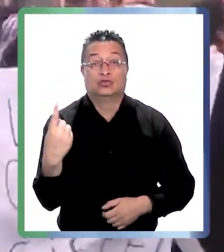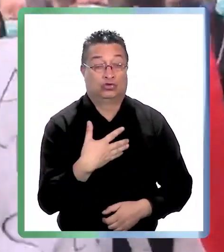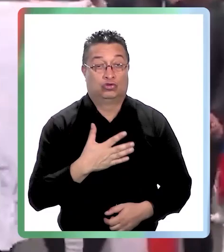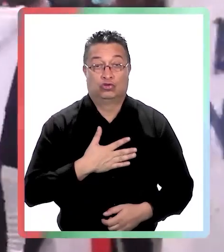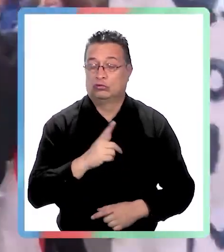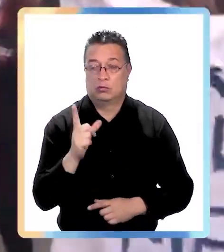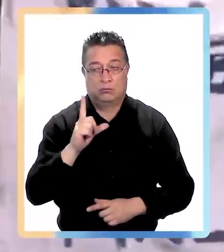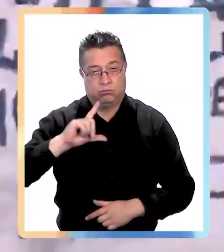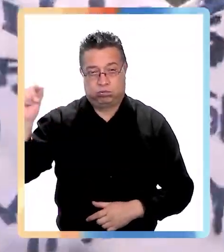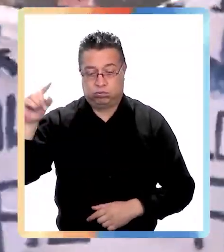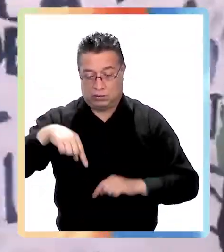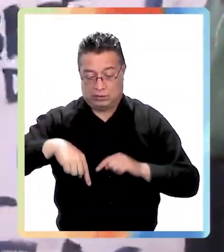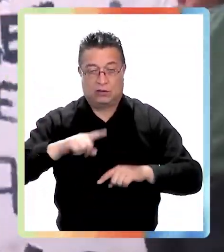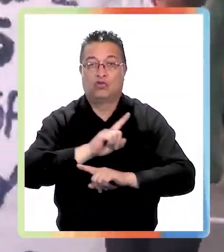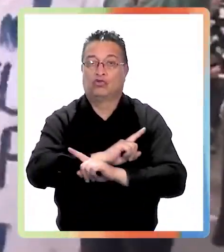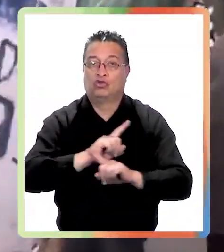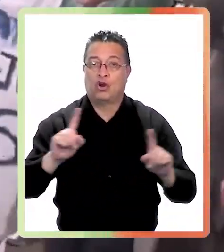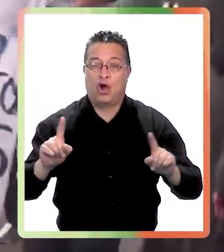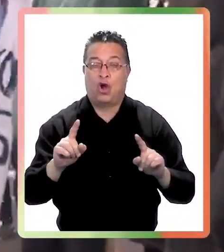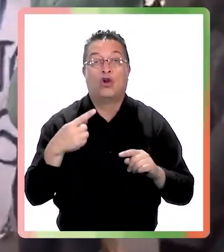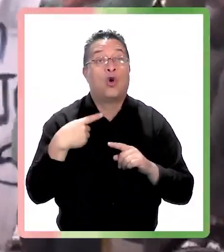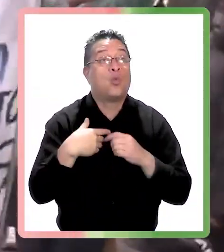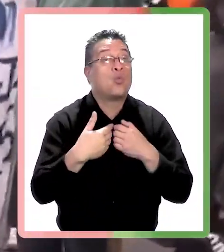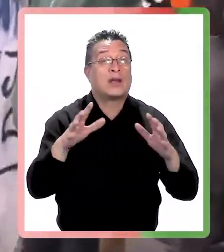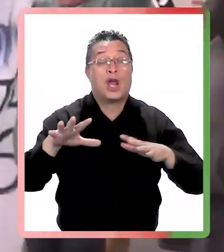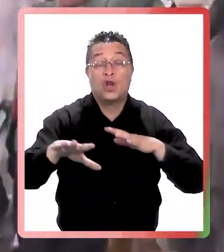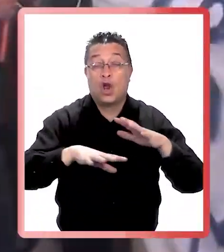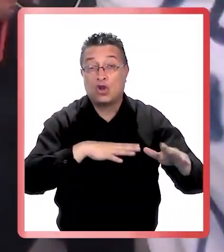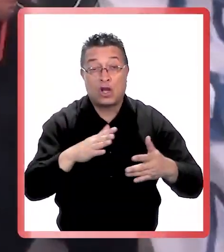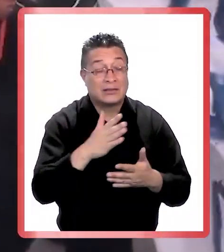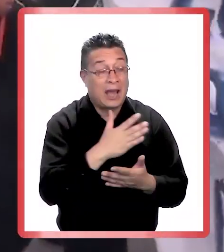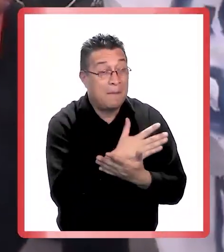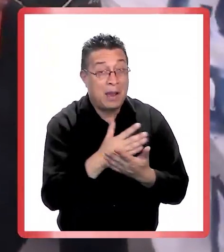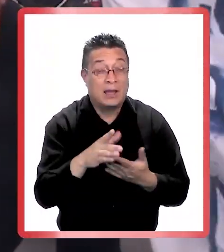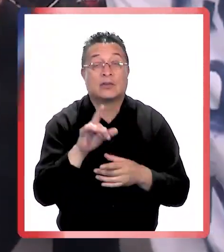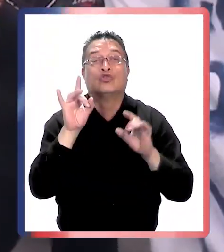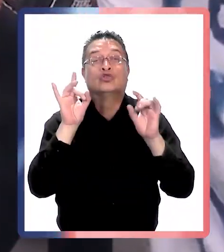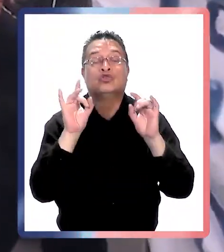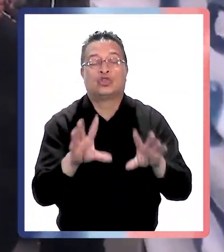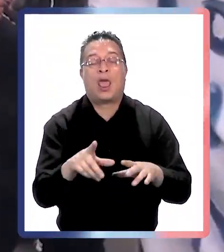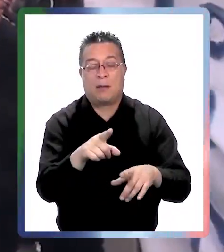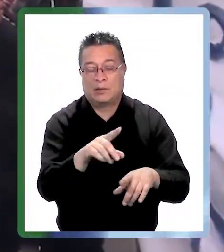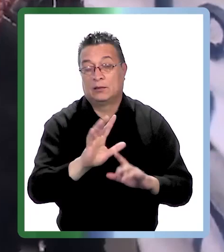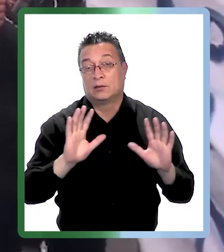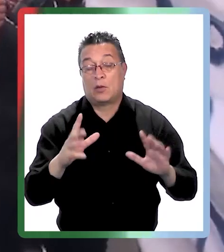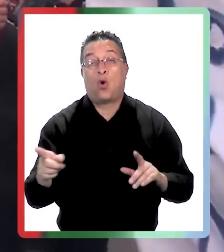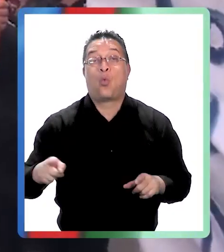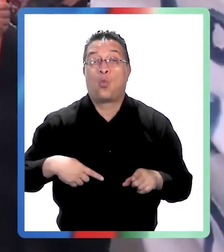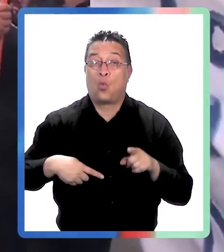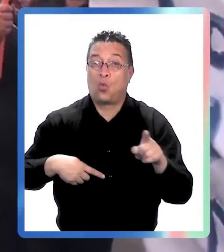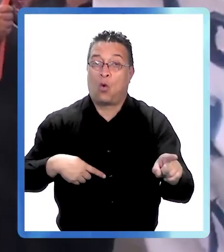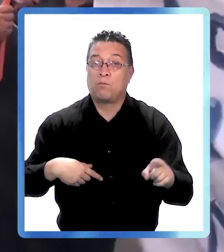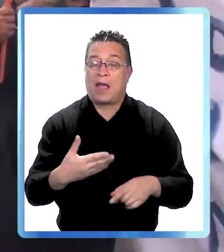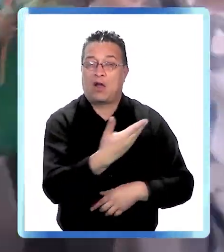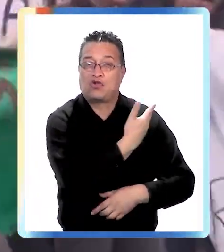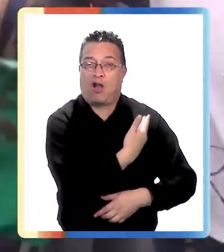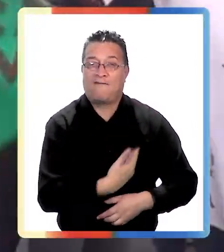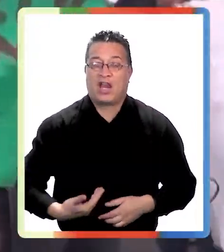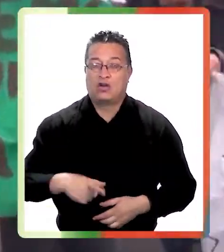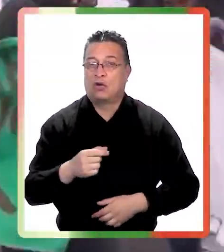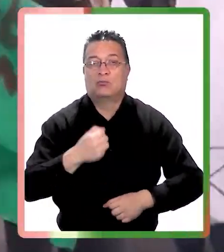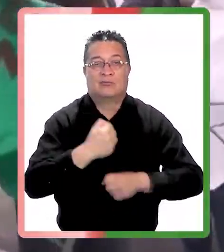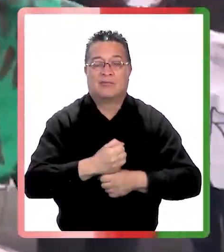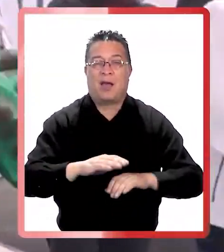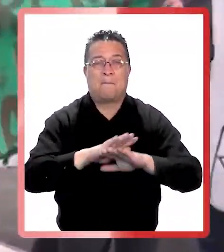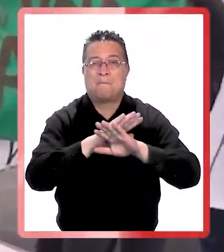nos vamos a mover del territorio y cada cosa que pase en el territorio va a ser solamente y netamente culpa del gobierno, de un